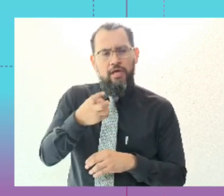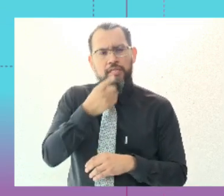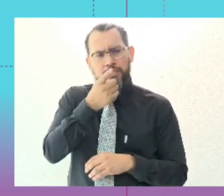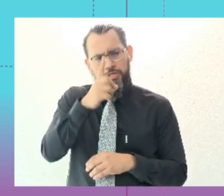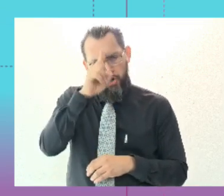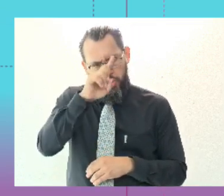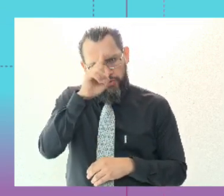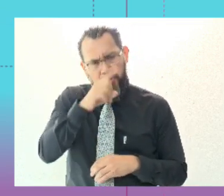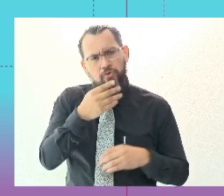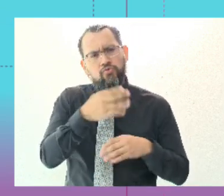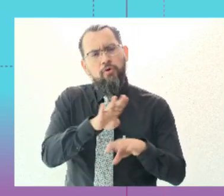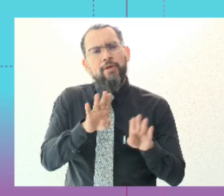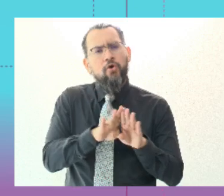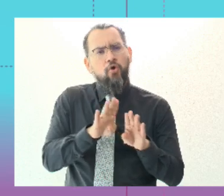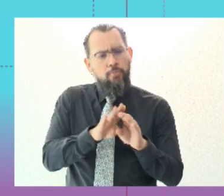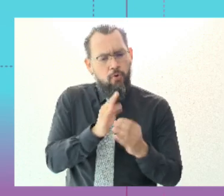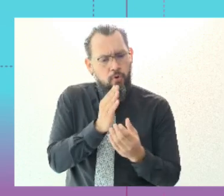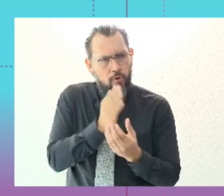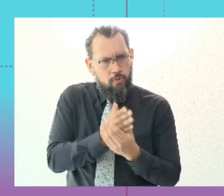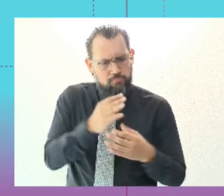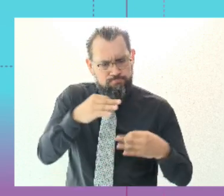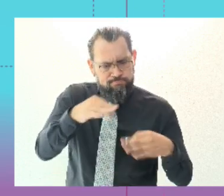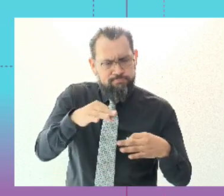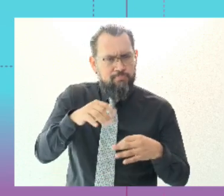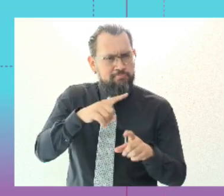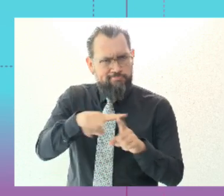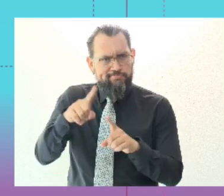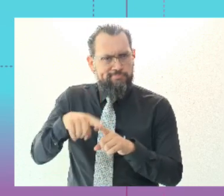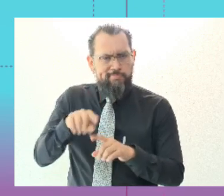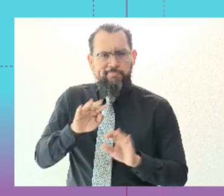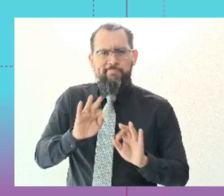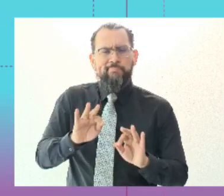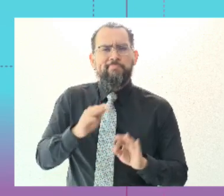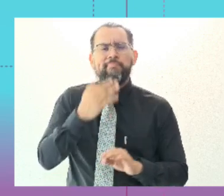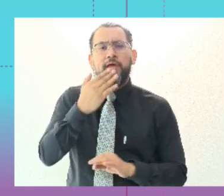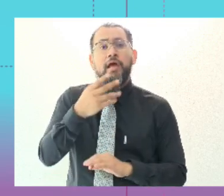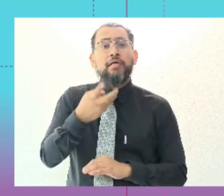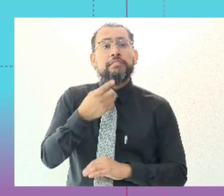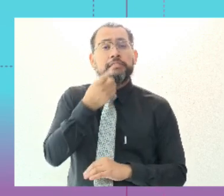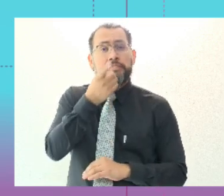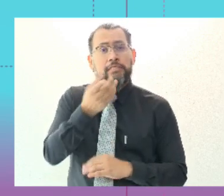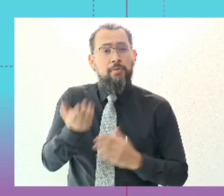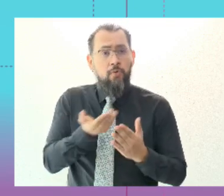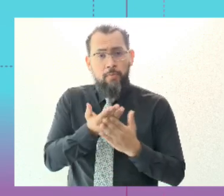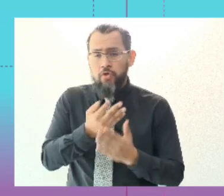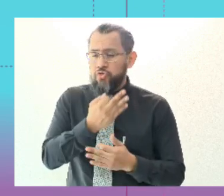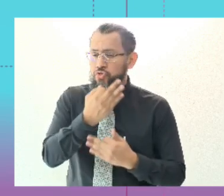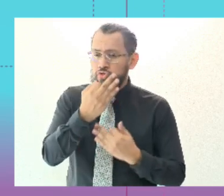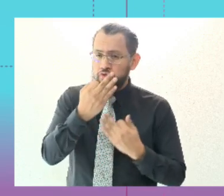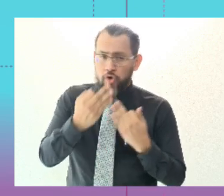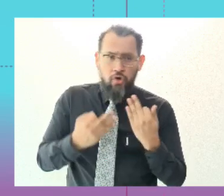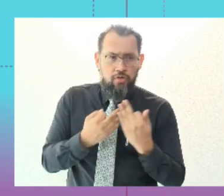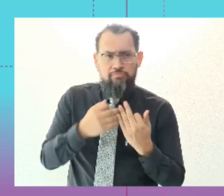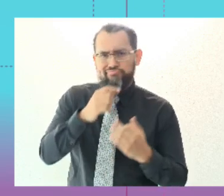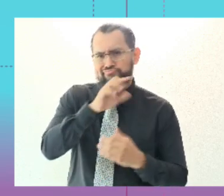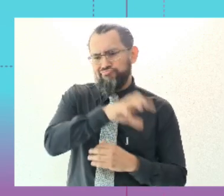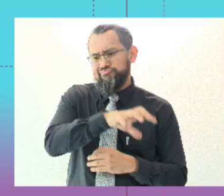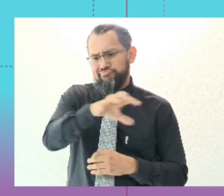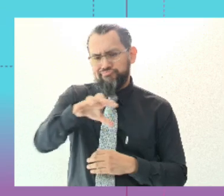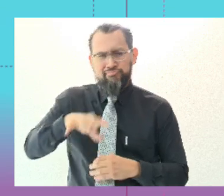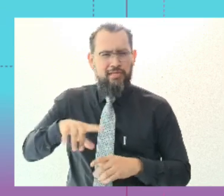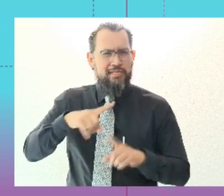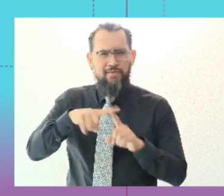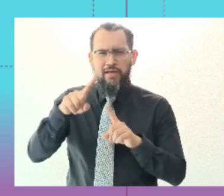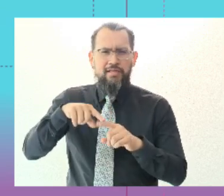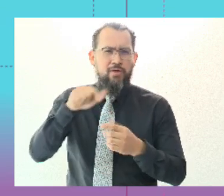la preservación del patrimonio documental, como ustedes saben, estableció que los estados deben apoyar las